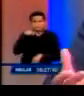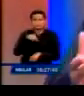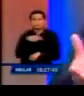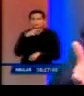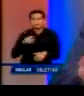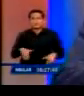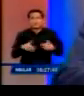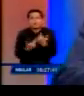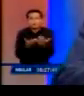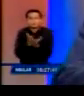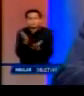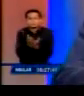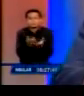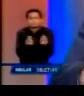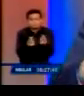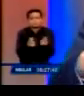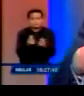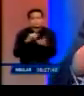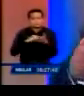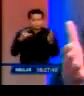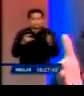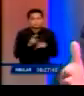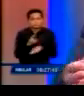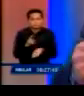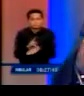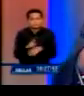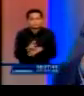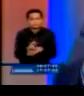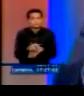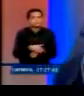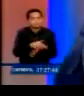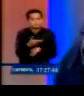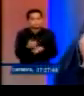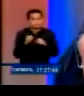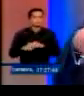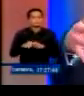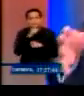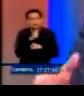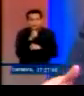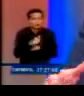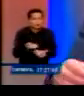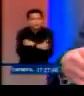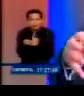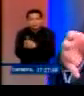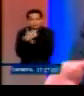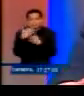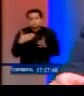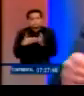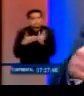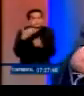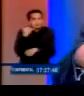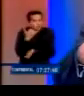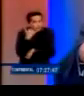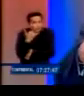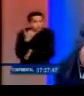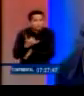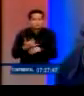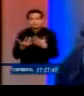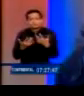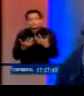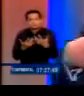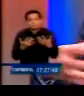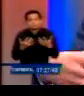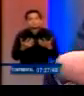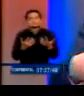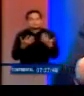el nivel de aplicación y el uso del dinero electrónico. Lo están generando muchas instituciones financieras privadas, en otros lados lo hacen las operadoras telefónicas,